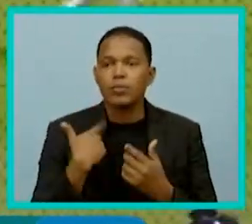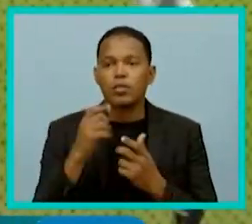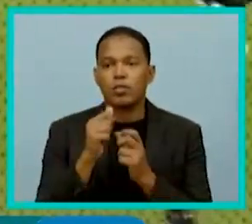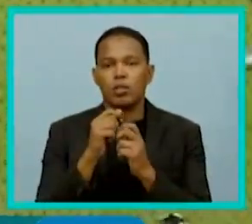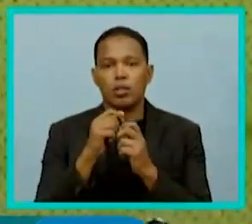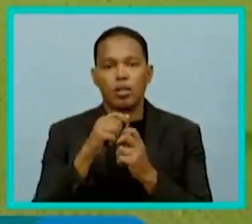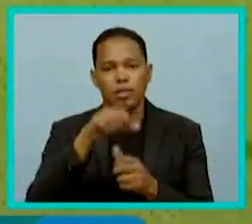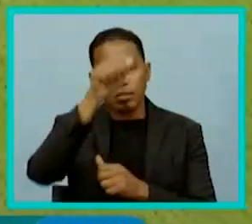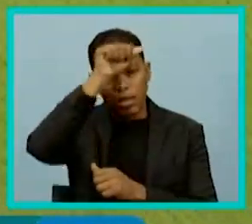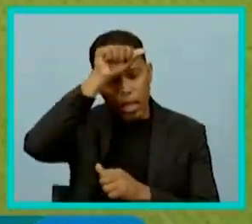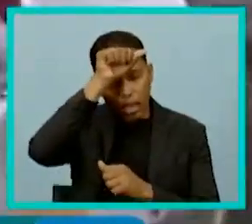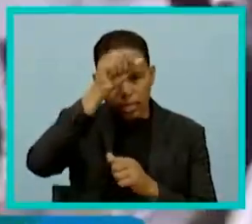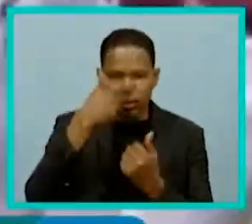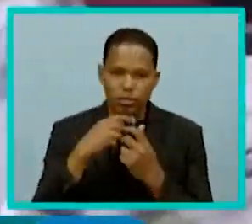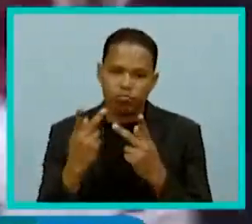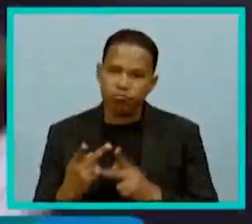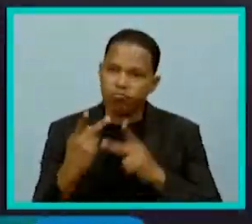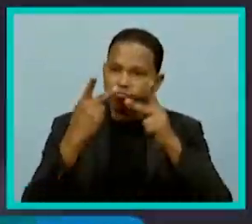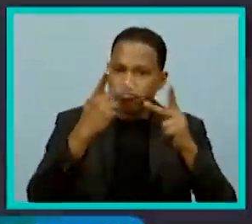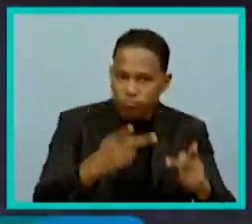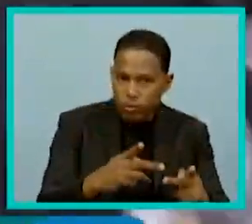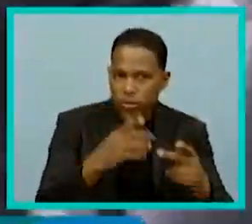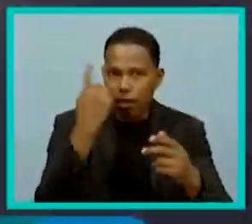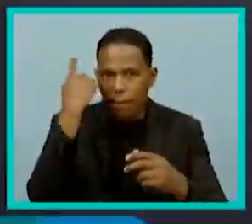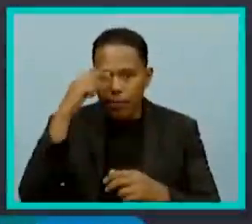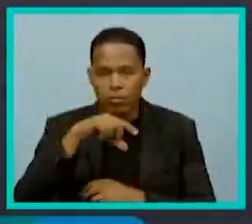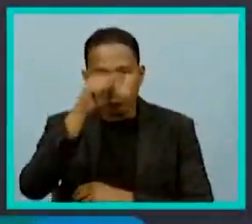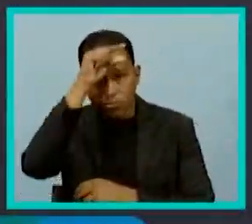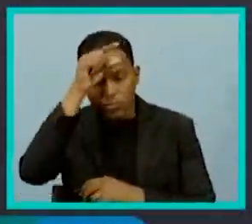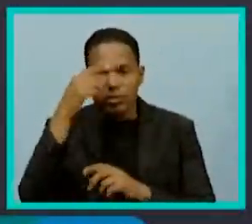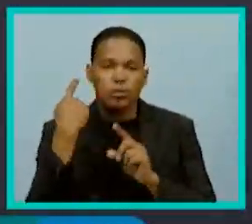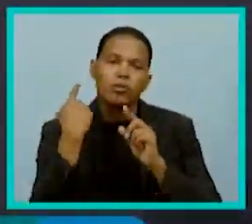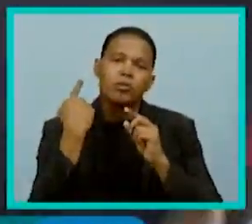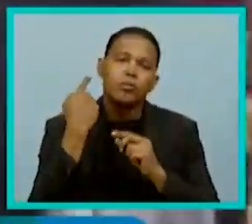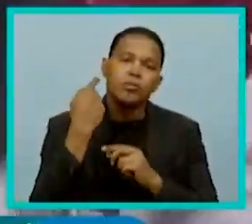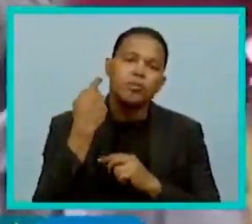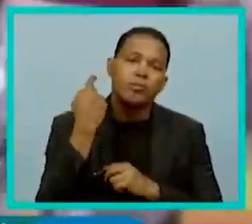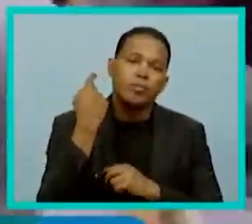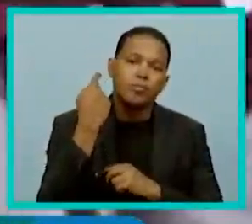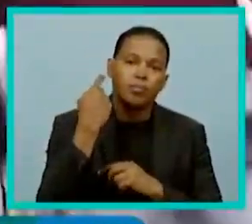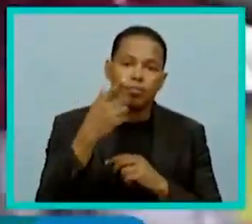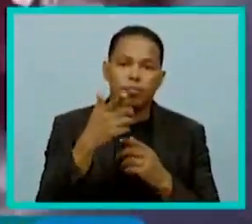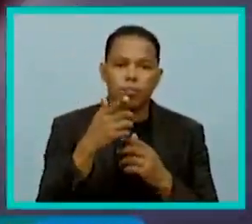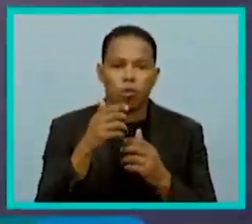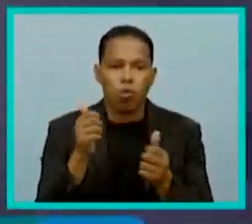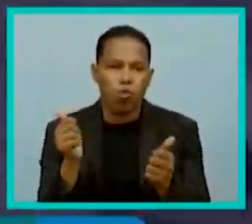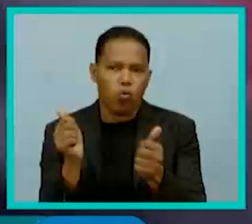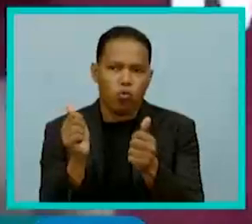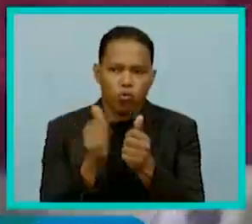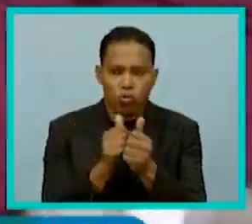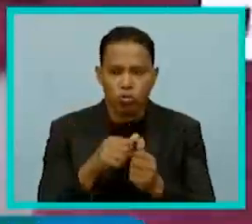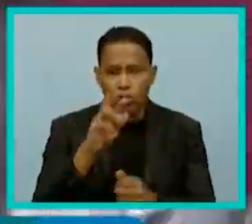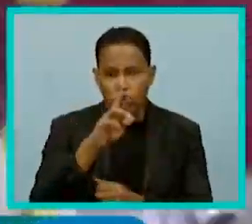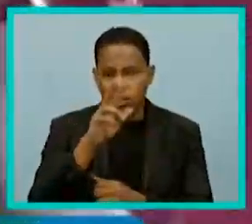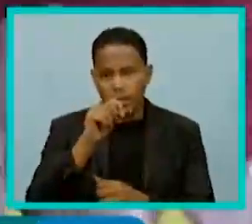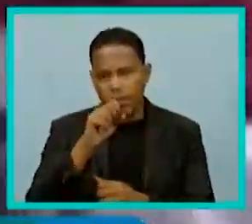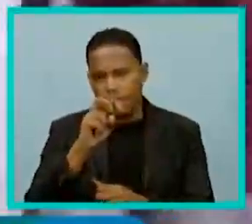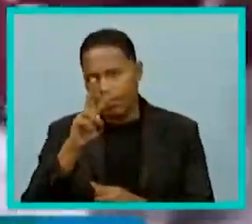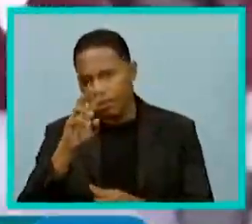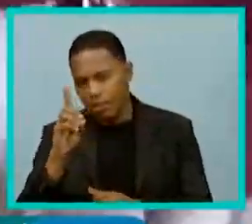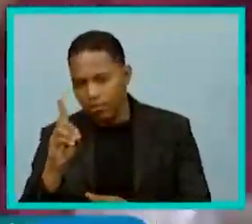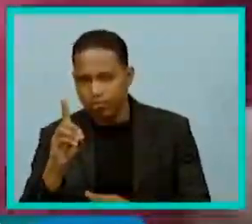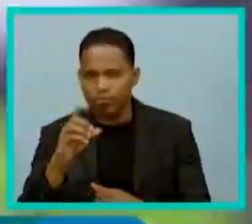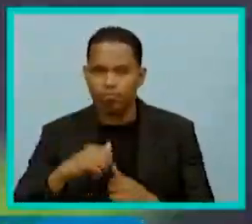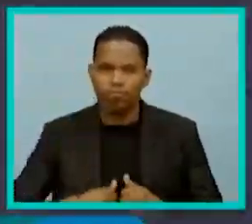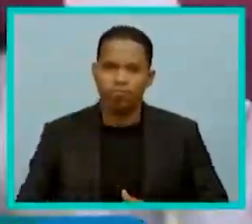a las 8 de la noche encuentro que Bueno usted podrá disfrutar por rtve su Canal 4 de siempre